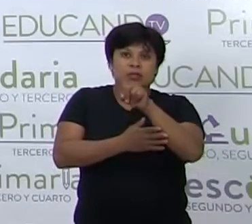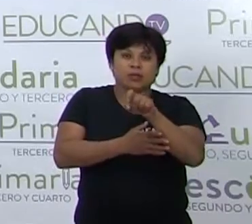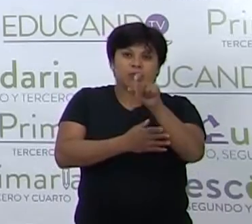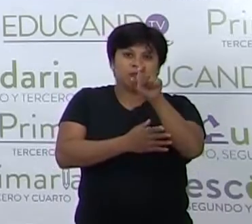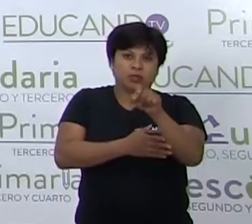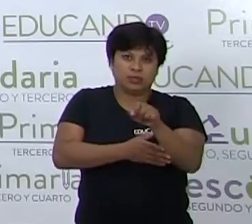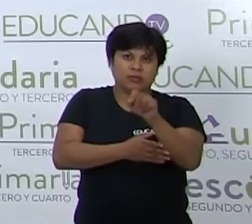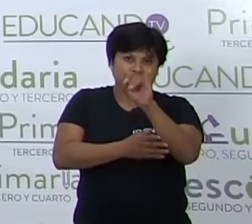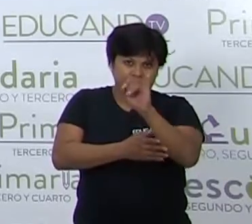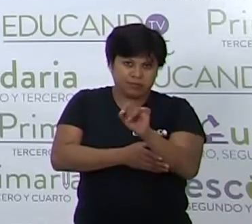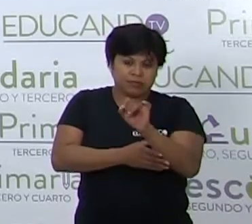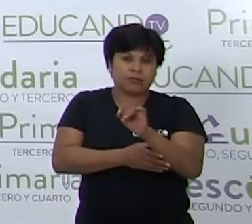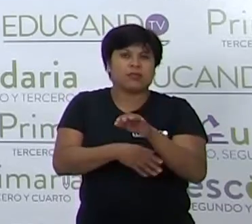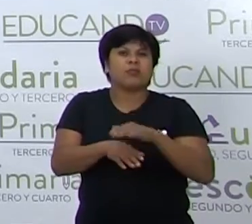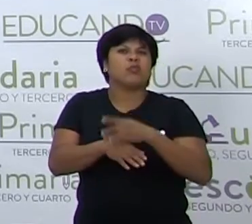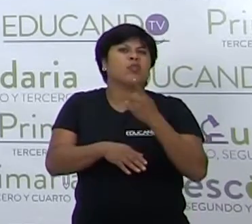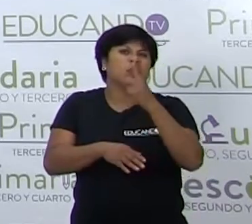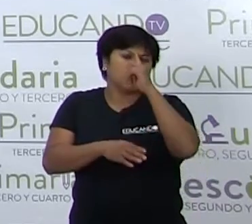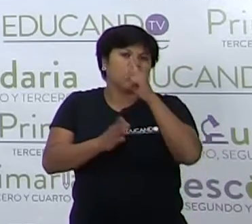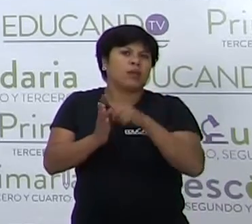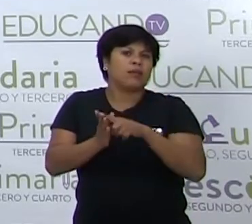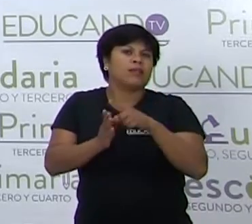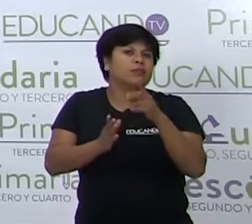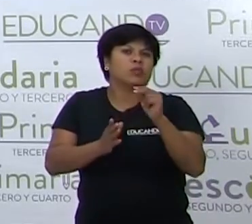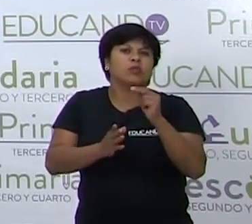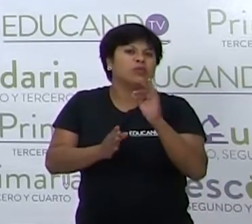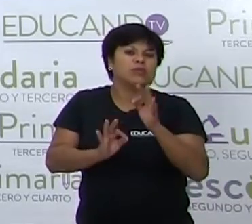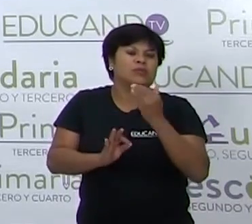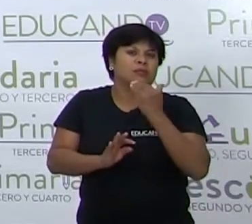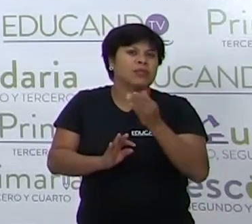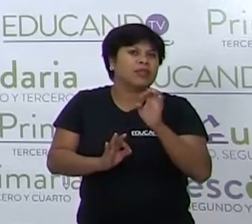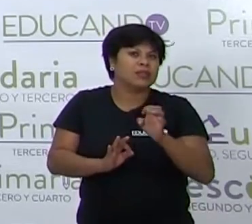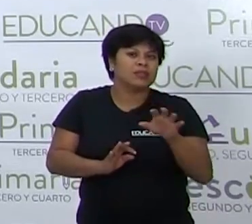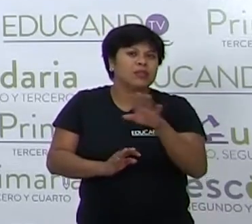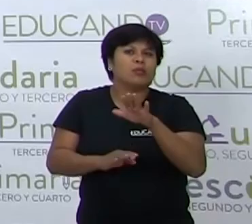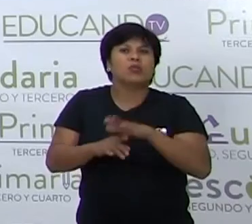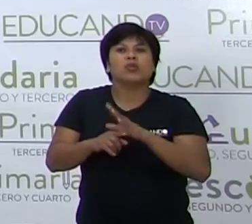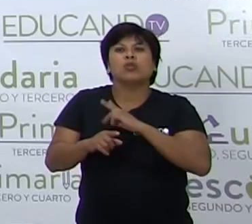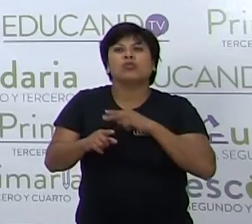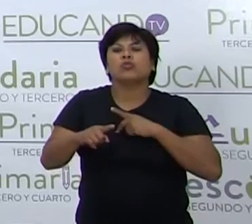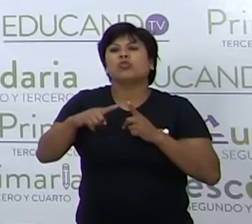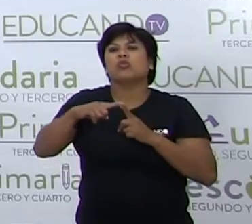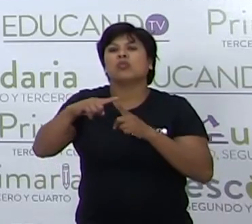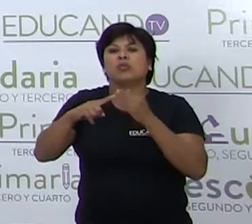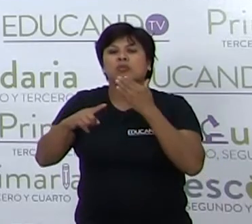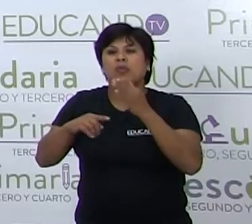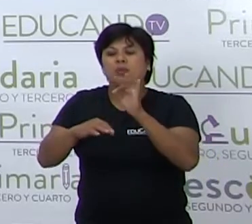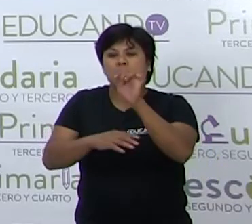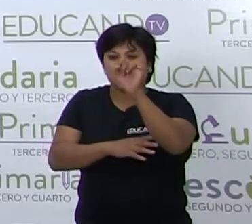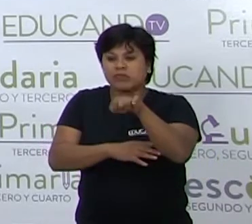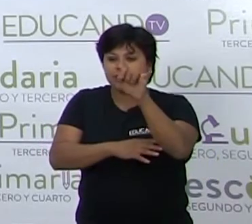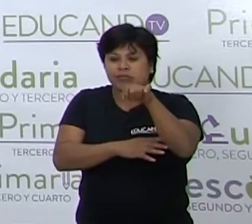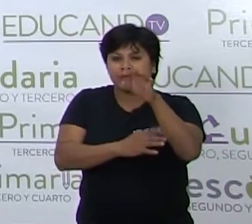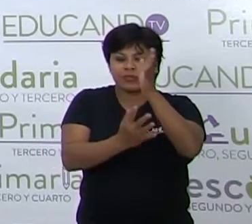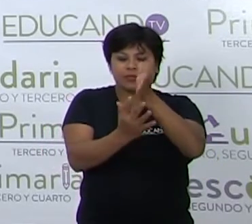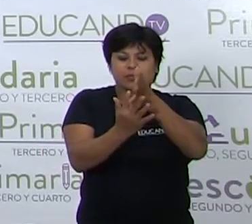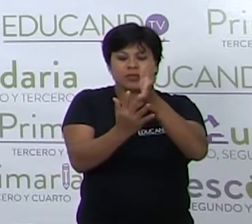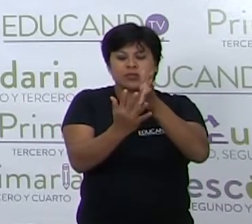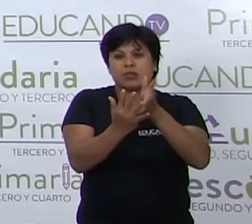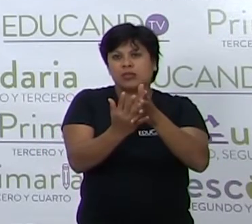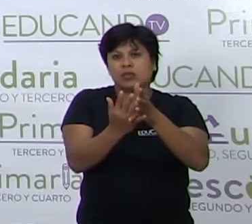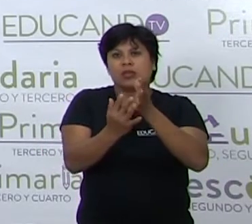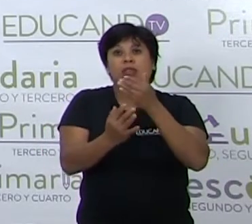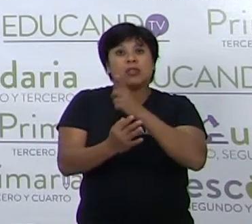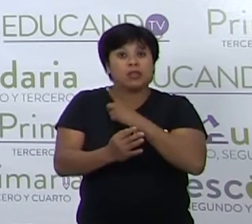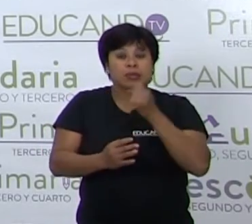3,120. ¿Sí? ¿Por qué crees tú que no funcionó esto? ¿Por qué no dividimos bien? Nunca se te debe de olvidar que debes